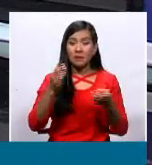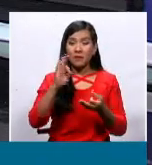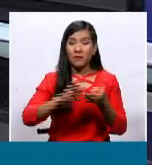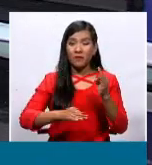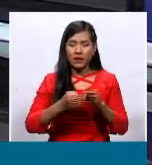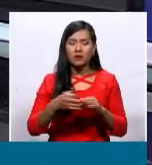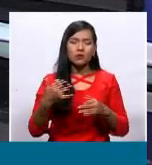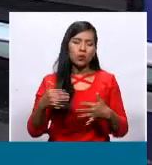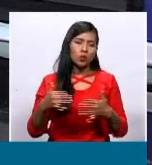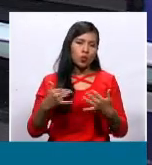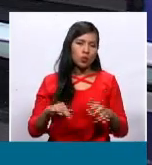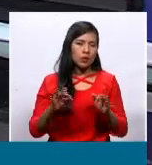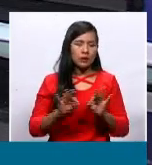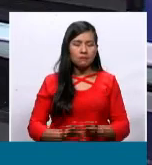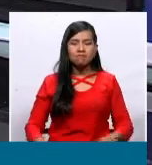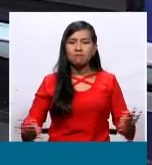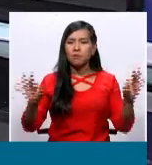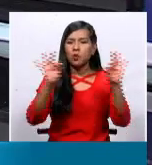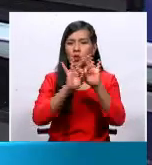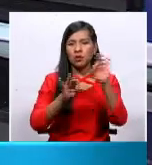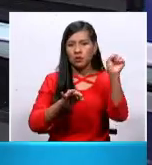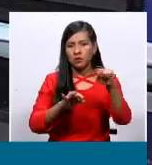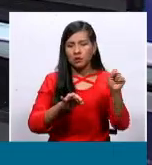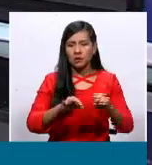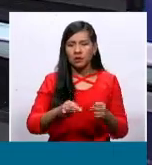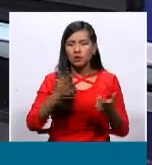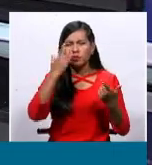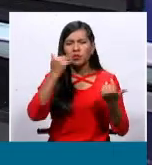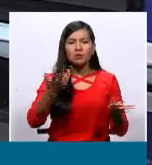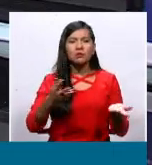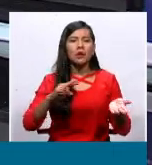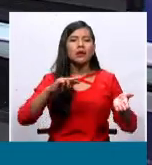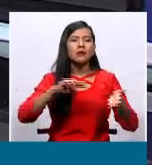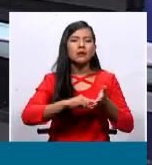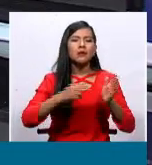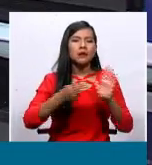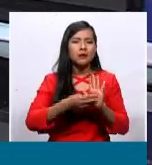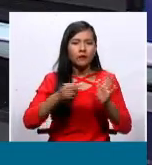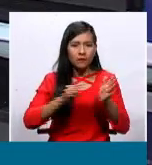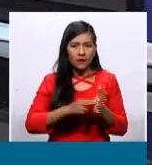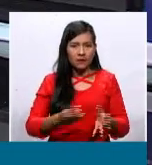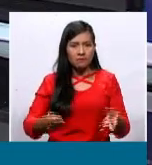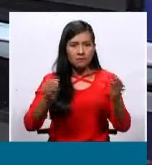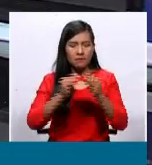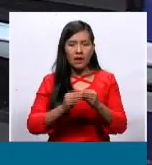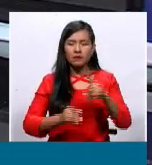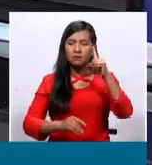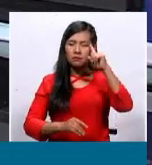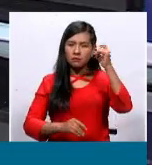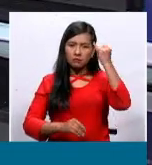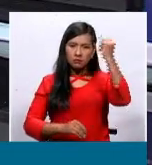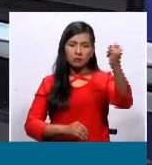sumamente importante porque creo que es altamente significativa en la idea de que Bolivia